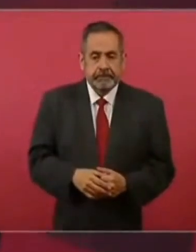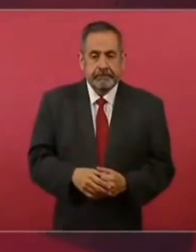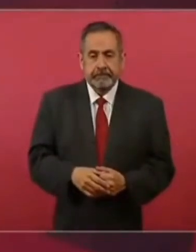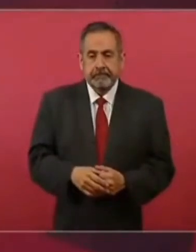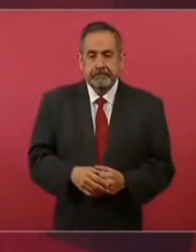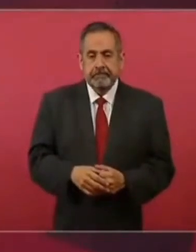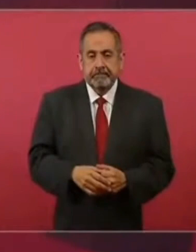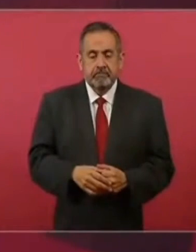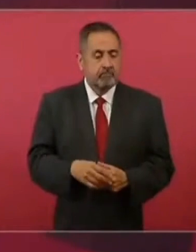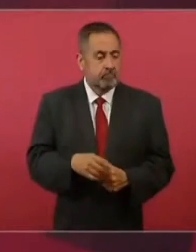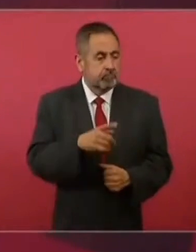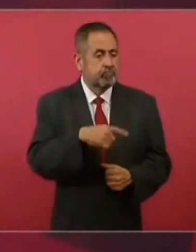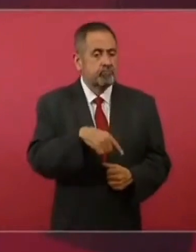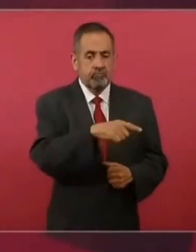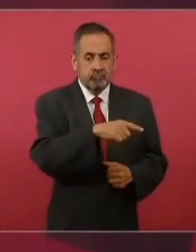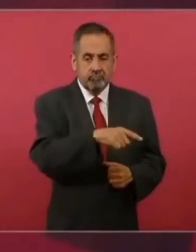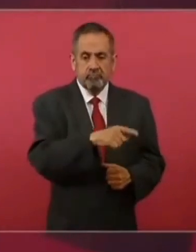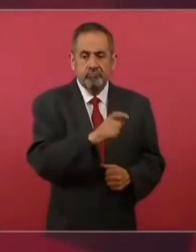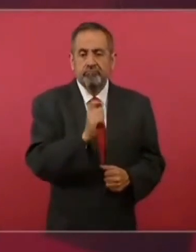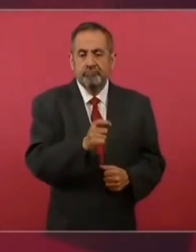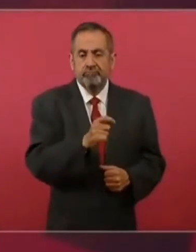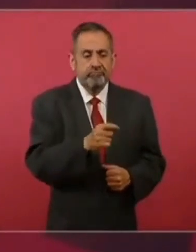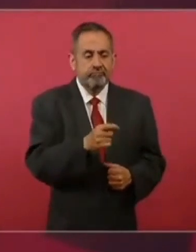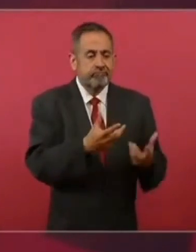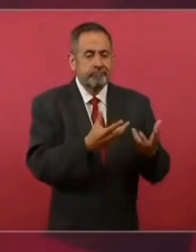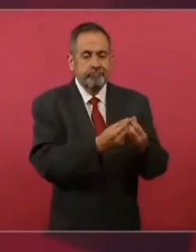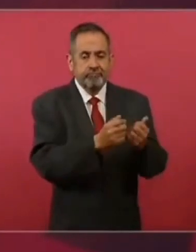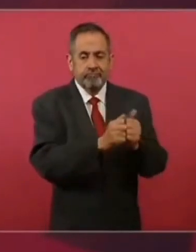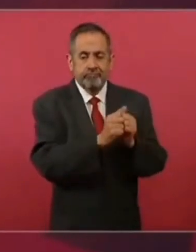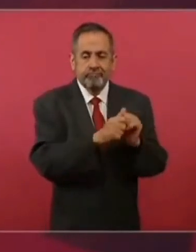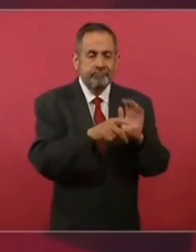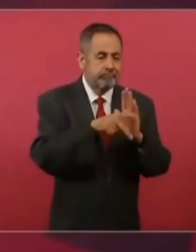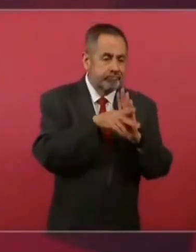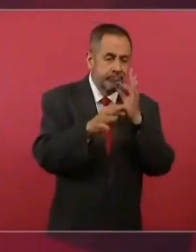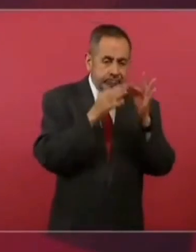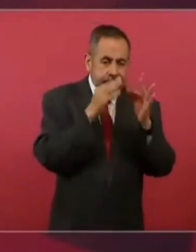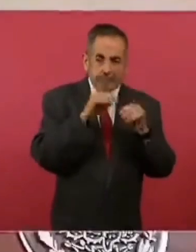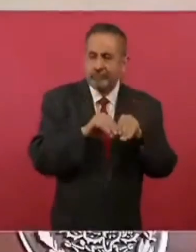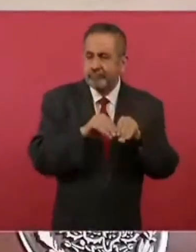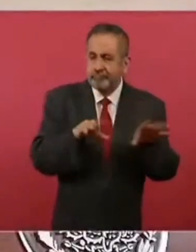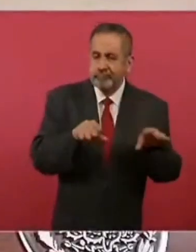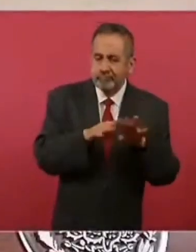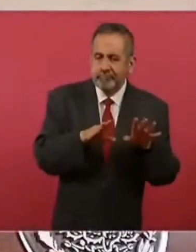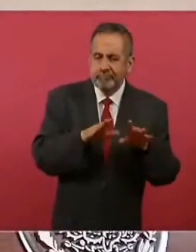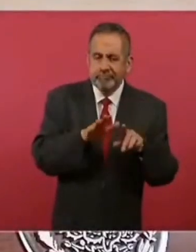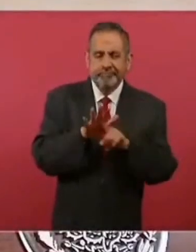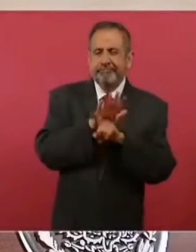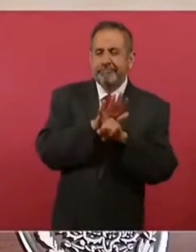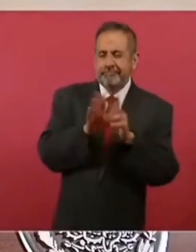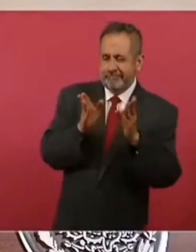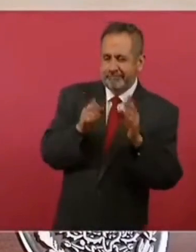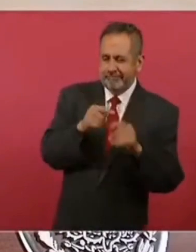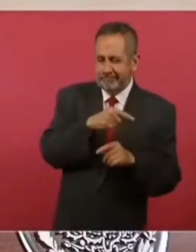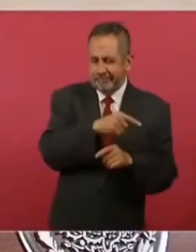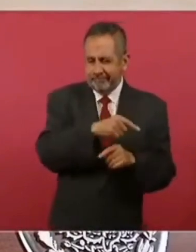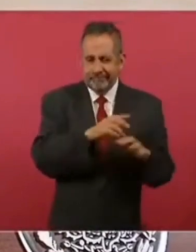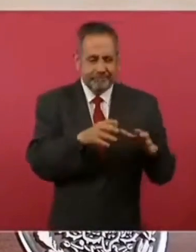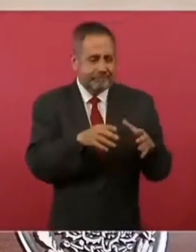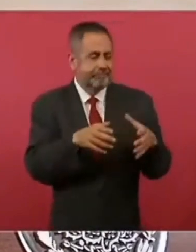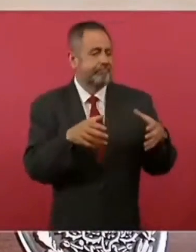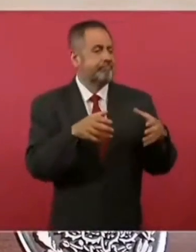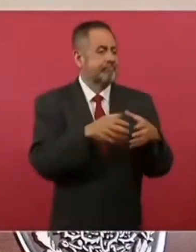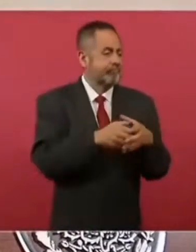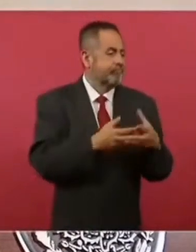hay un acompañamiento de medios de información o de manipulación,